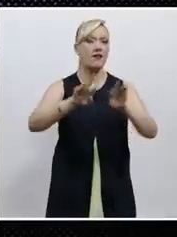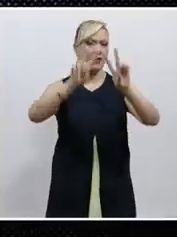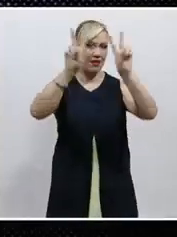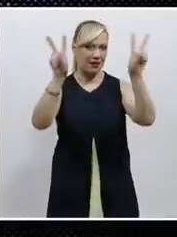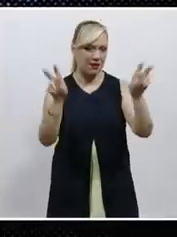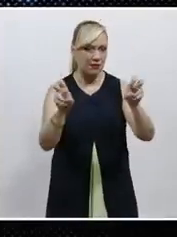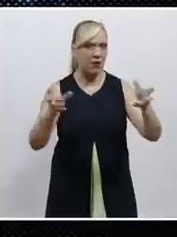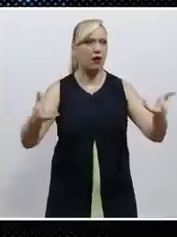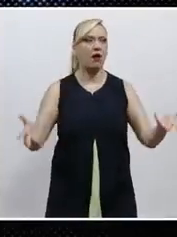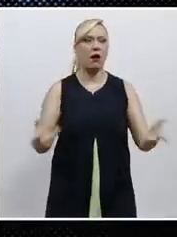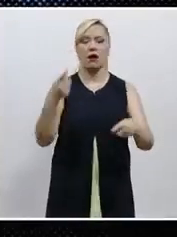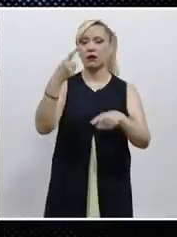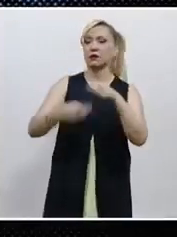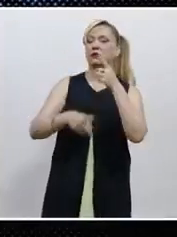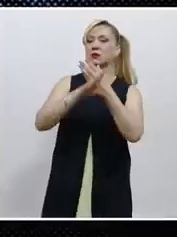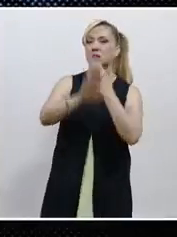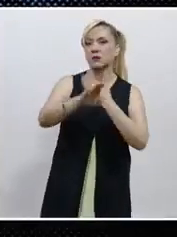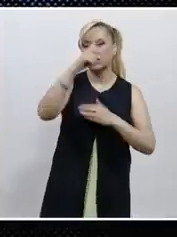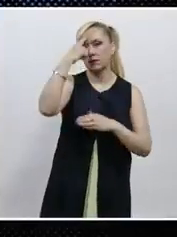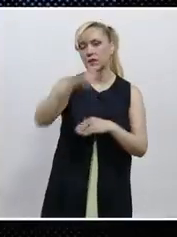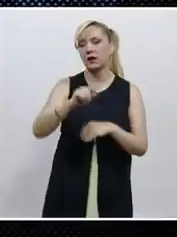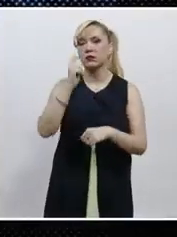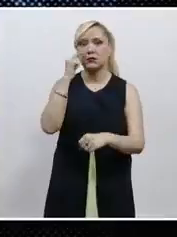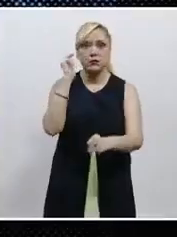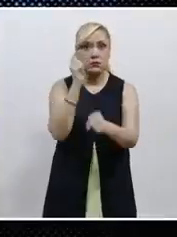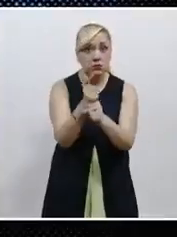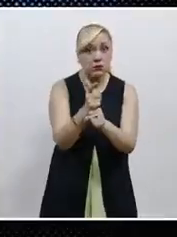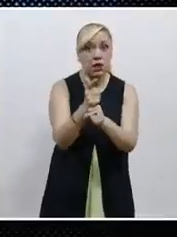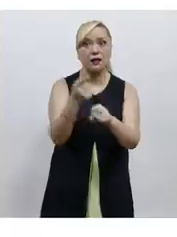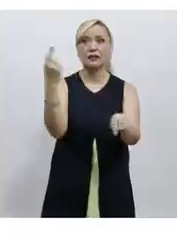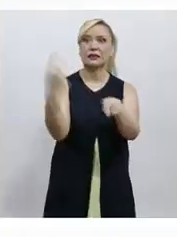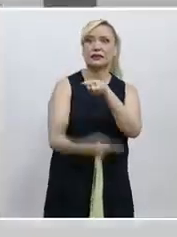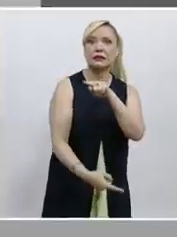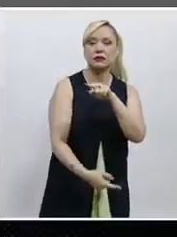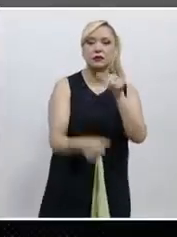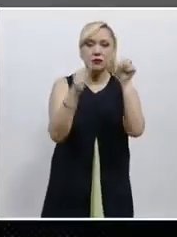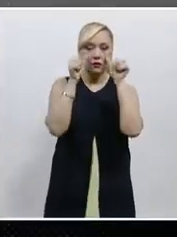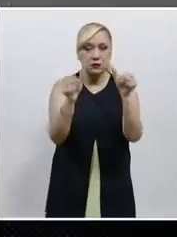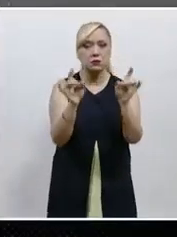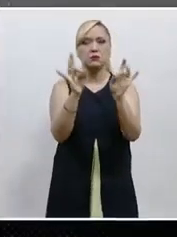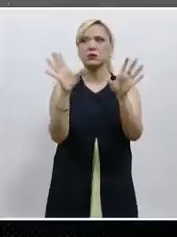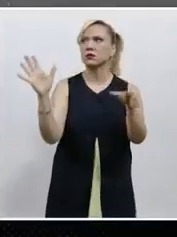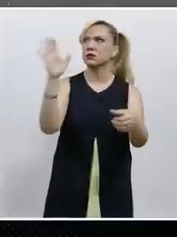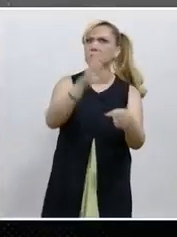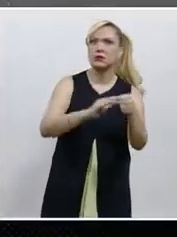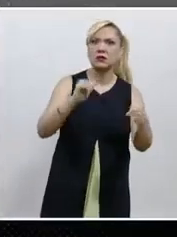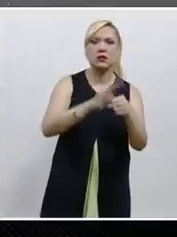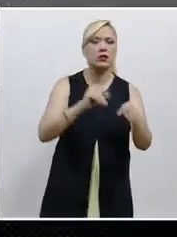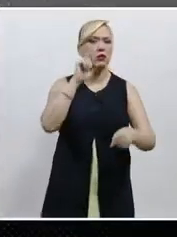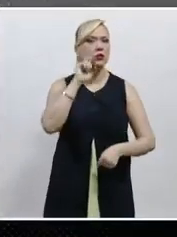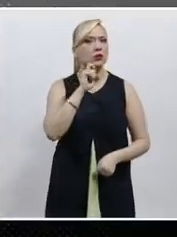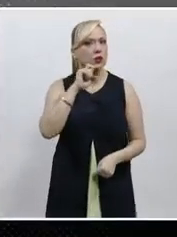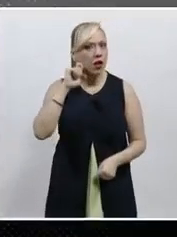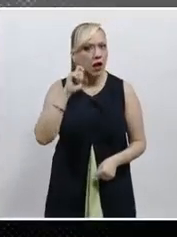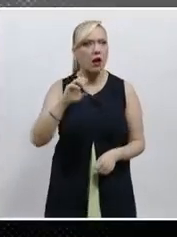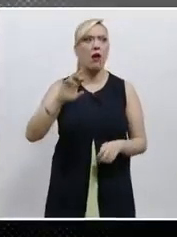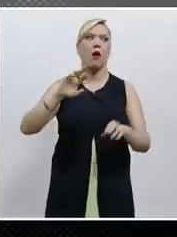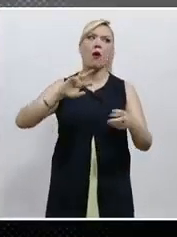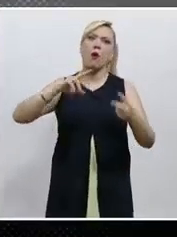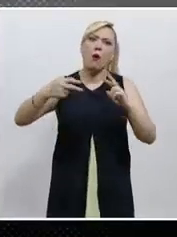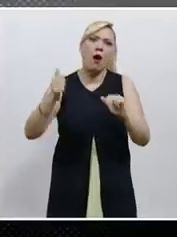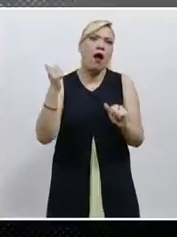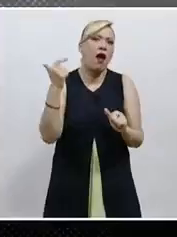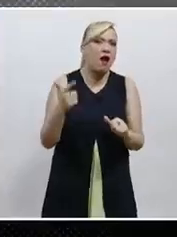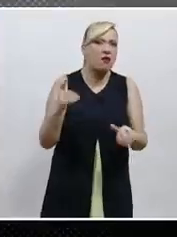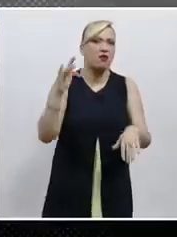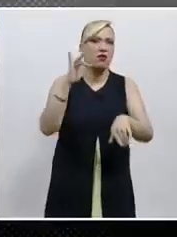incluye acciones preventivas para la adecuada detección, prevención y atención en casos de acoso sexual y cualquier otra forma de violencia sexual y de